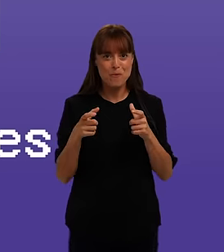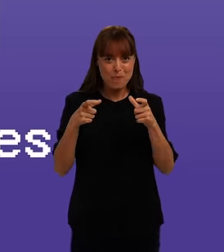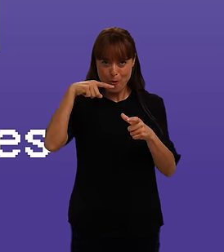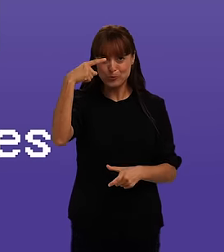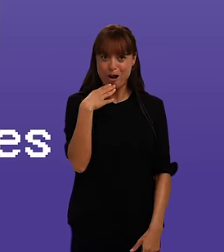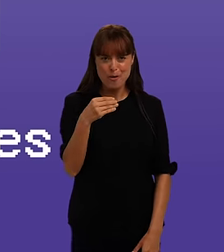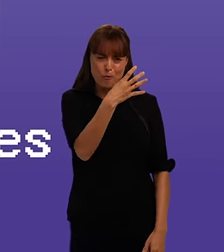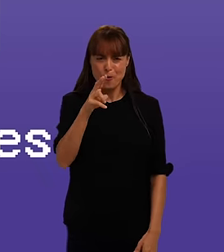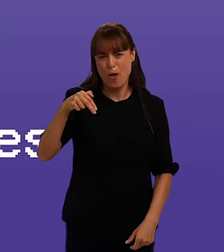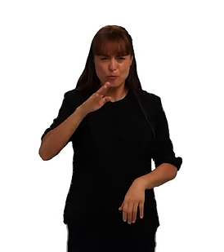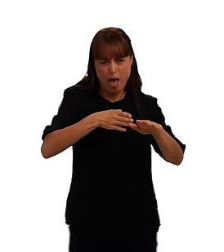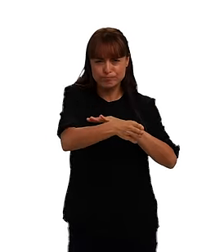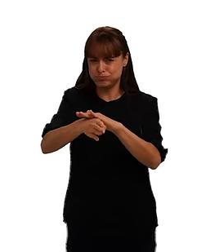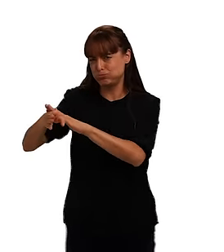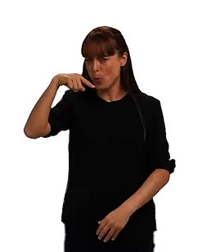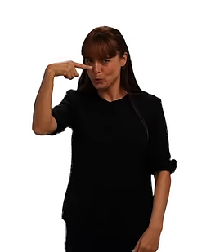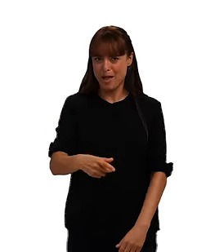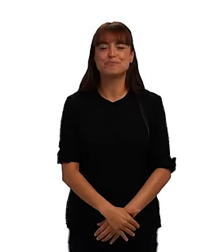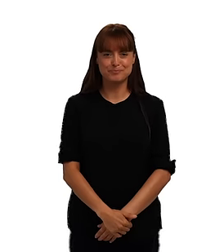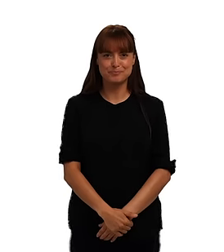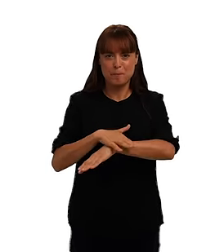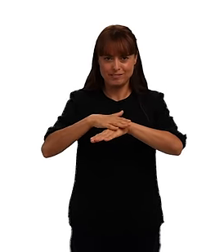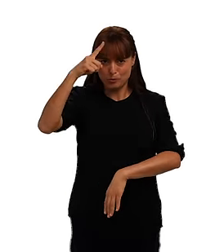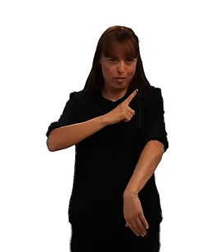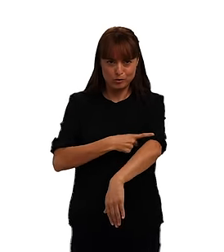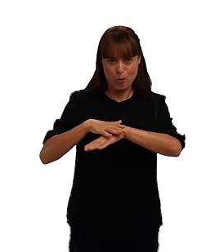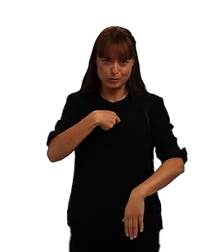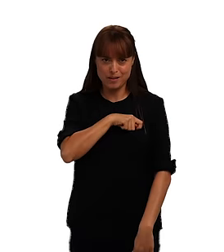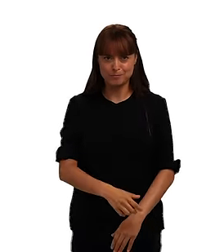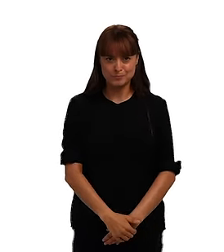en bonoculturajoven.gob.es. Ministerio de Cultura, Gobierno de España.